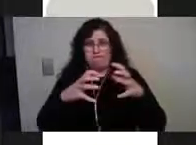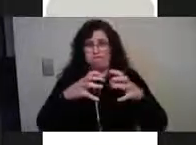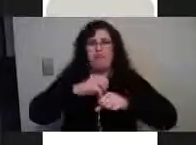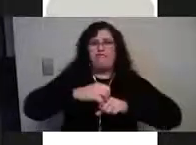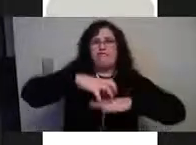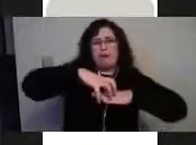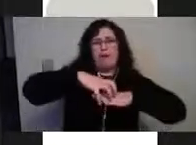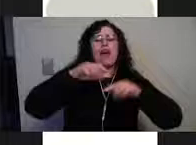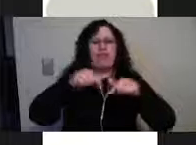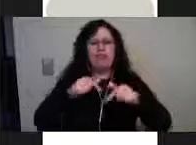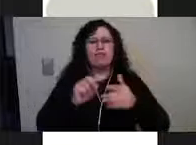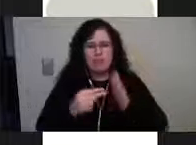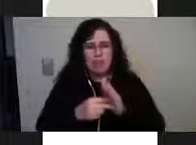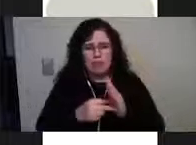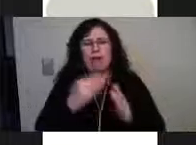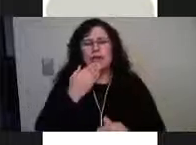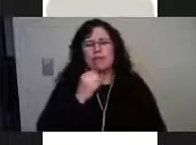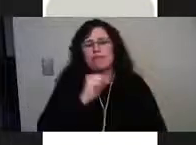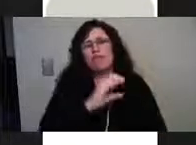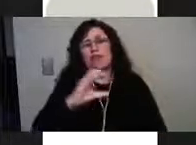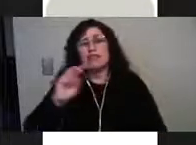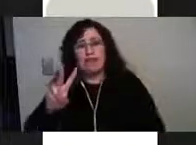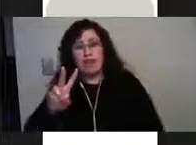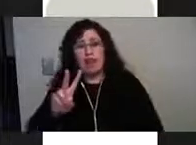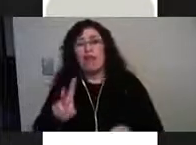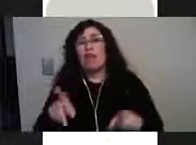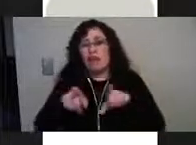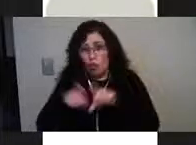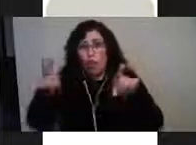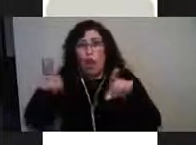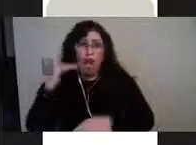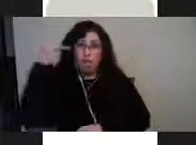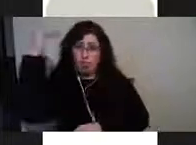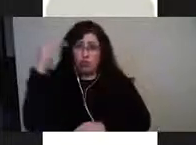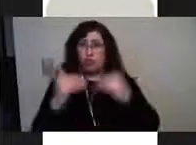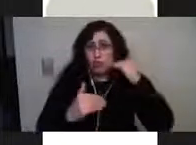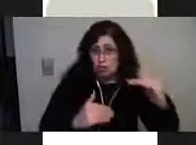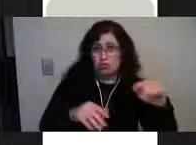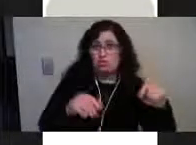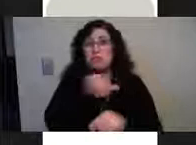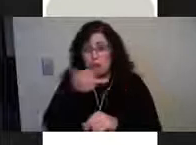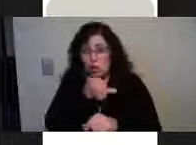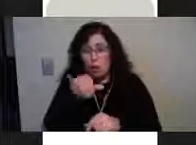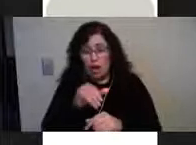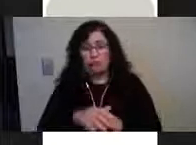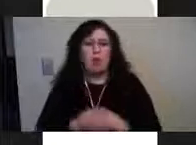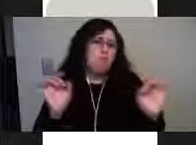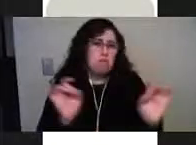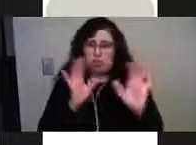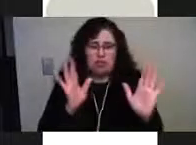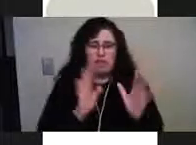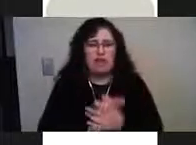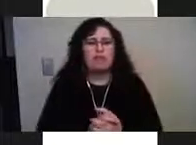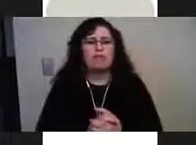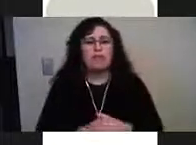irreversible. Accidentes vasculares también pueden ocurrir, así como ocurren en los adultos, es posible que también ocurran en los niños como causas prenatales,